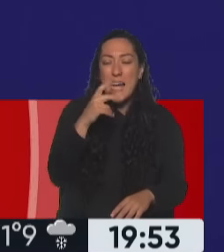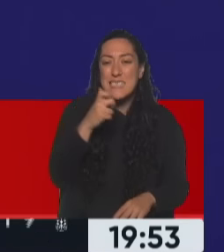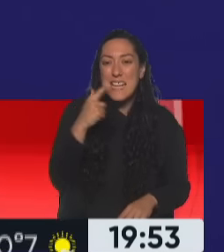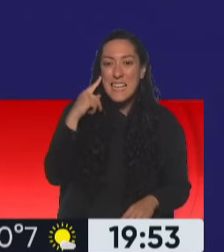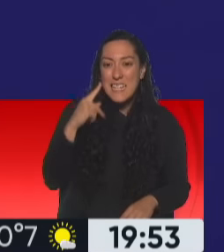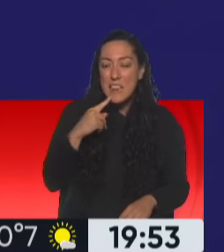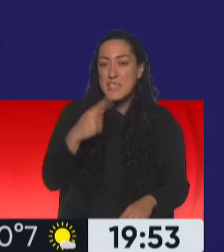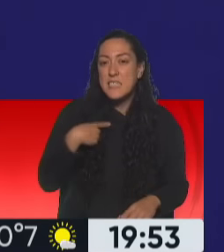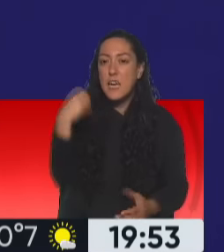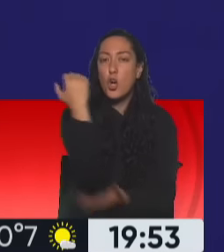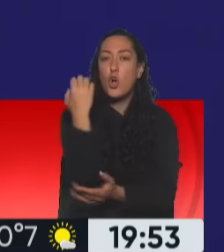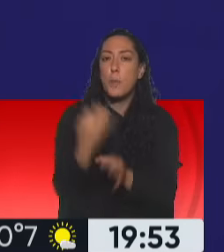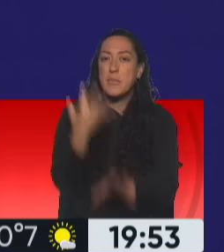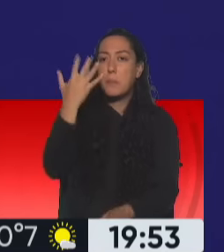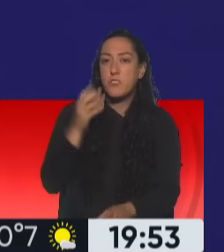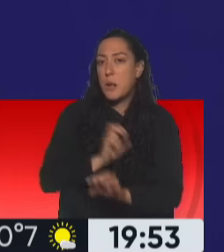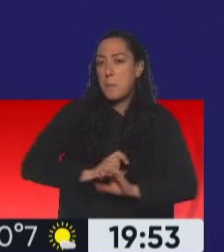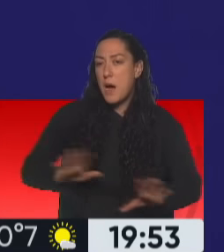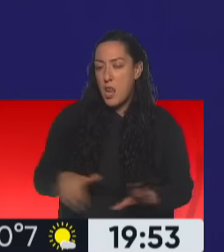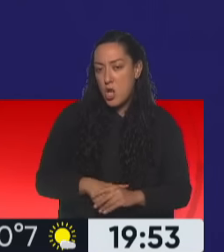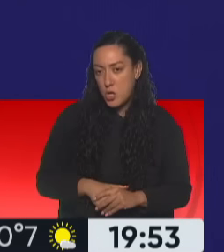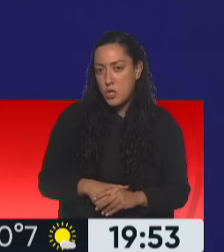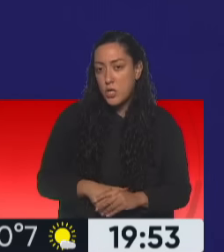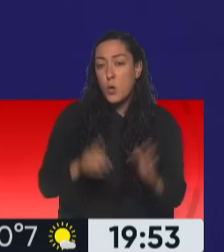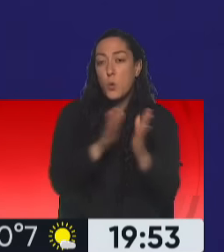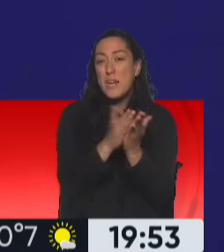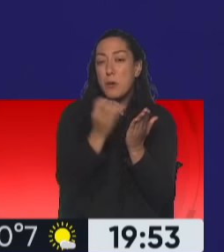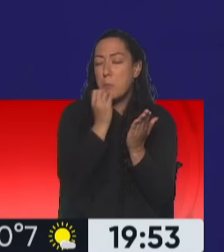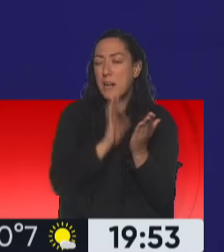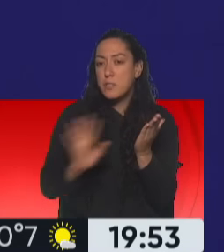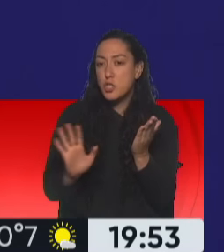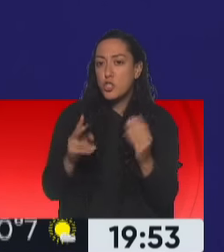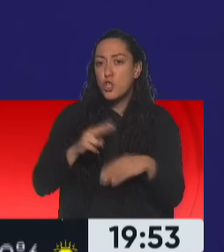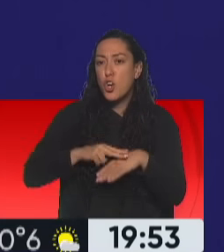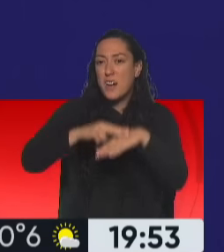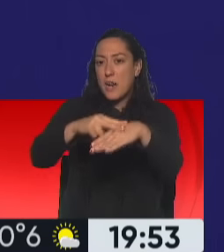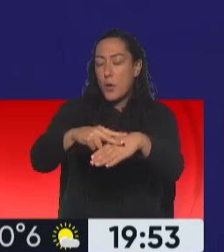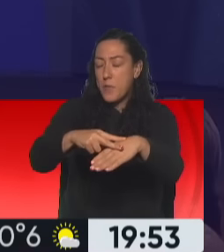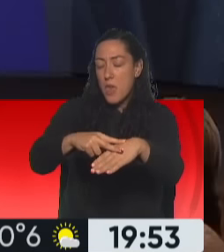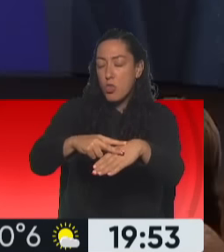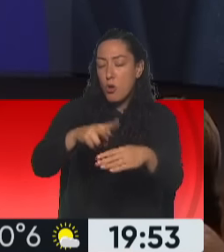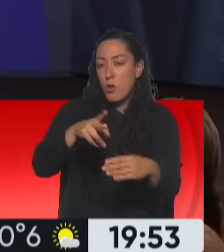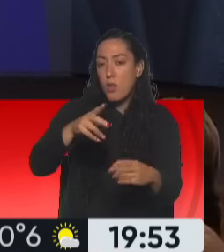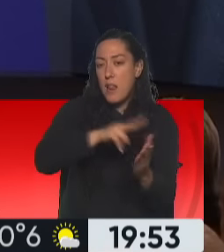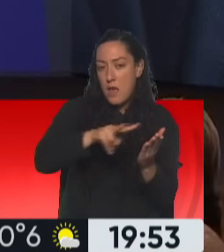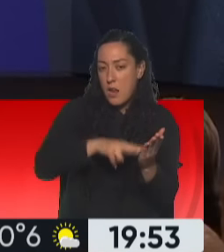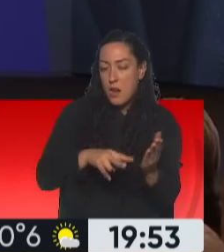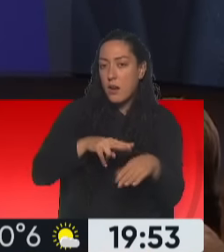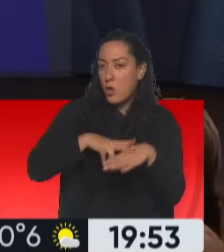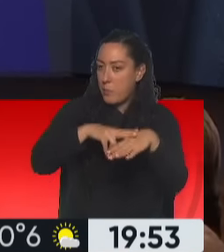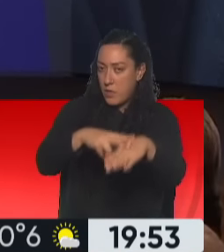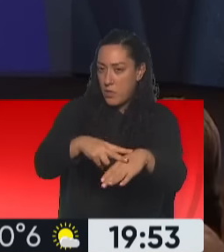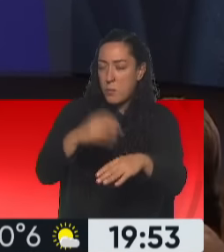mal economista. Dice Hazlitt en un libro maravilloso que se lo recomiendo enfáticamente. Digo,